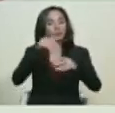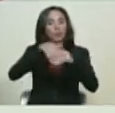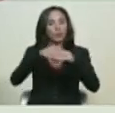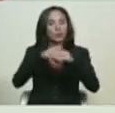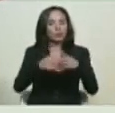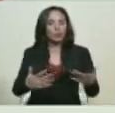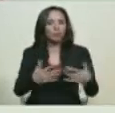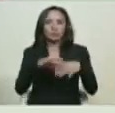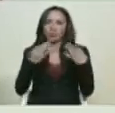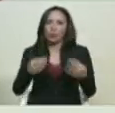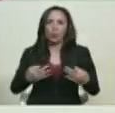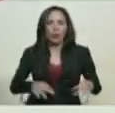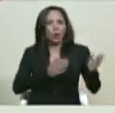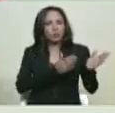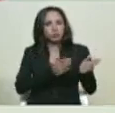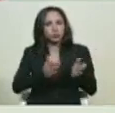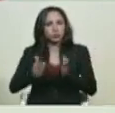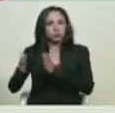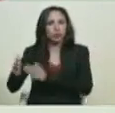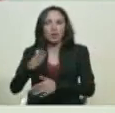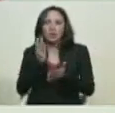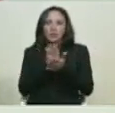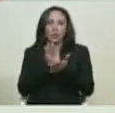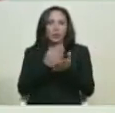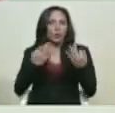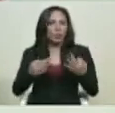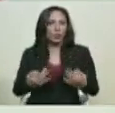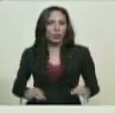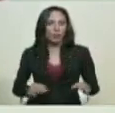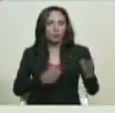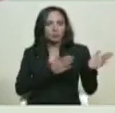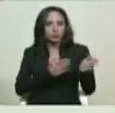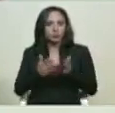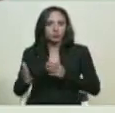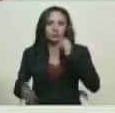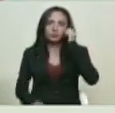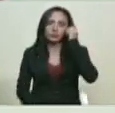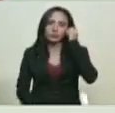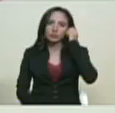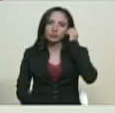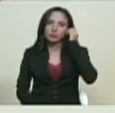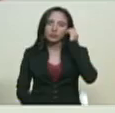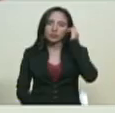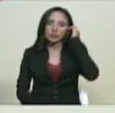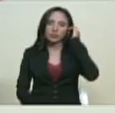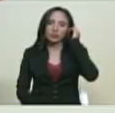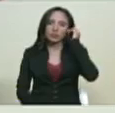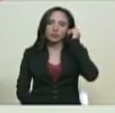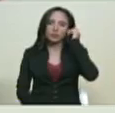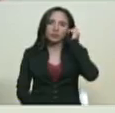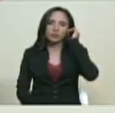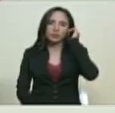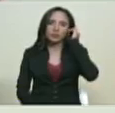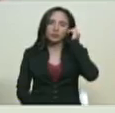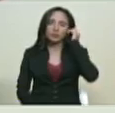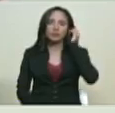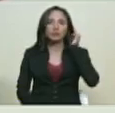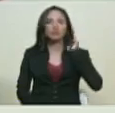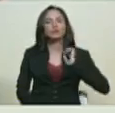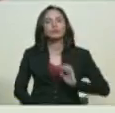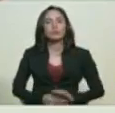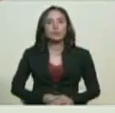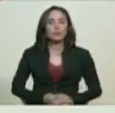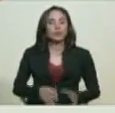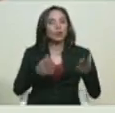que transcurrió como siempre ha sido la tradición ya de Venezuela, del pueblo